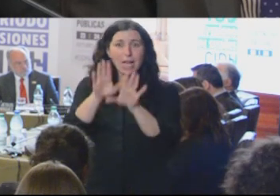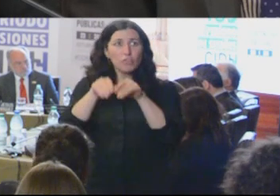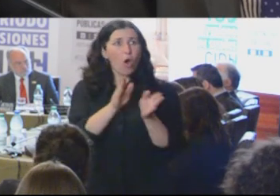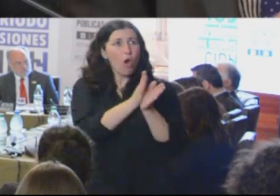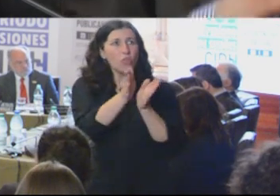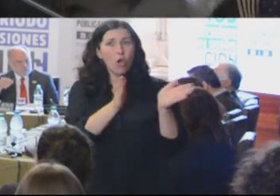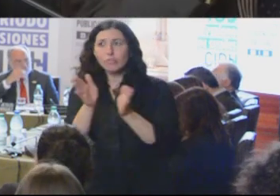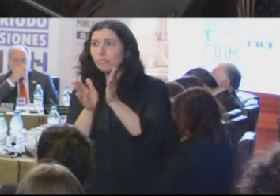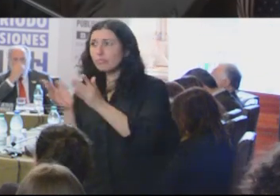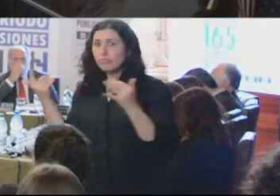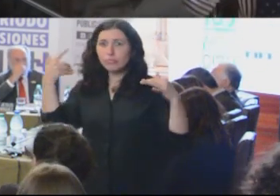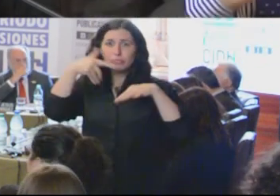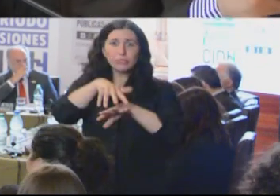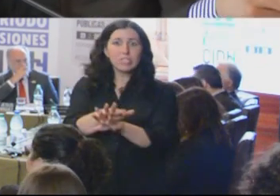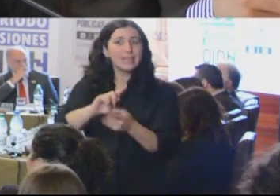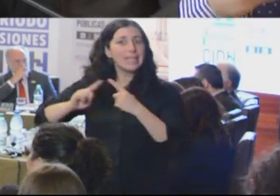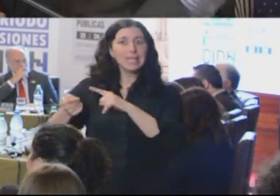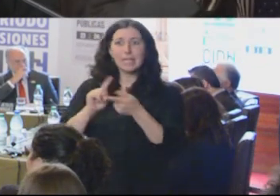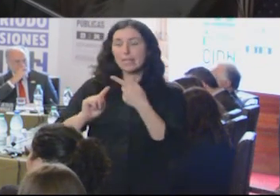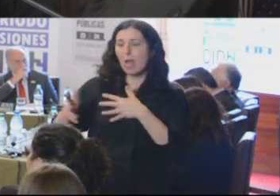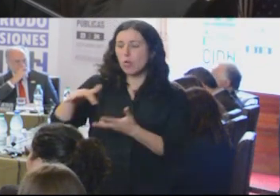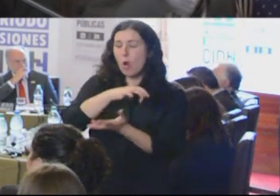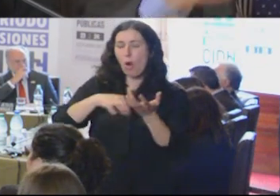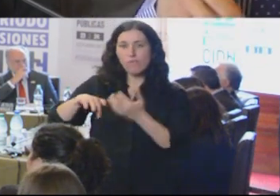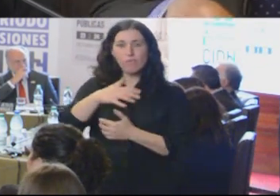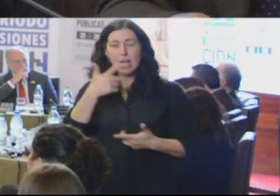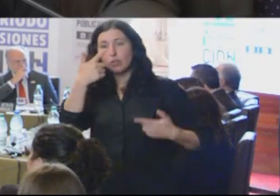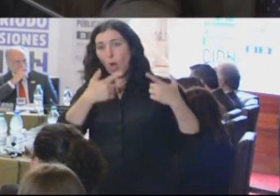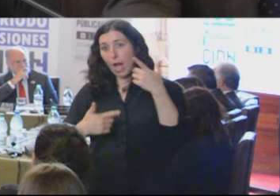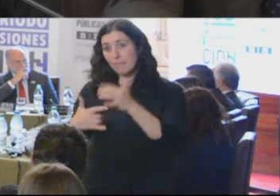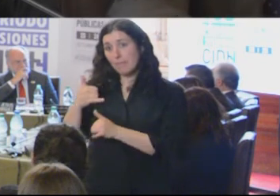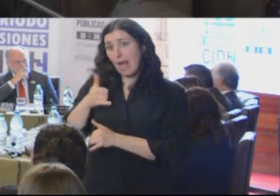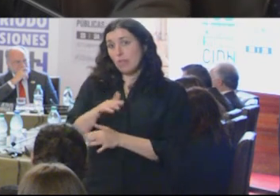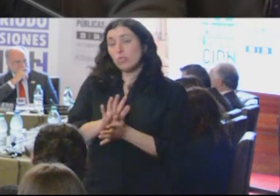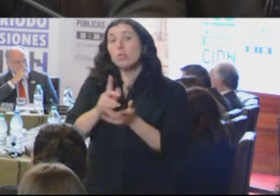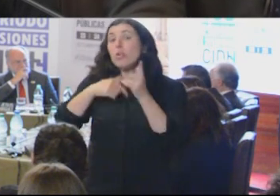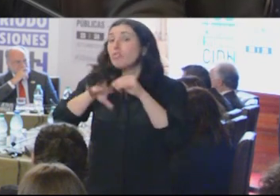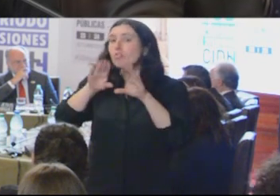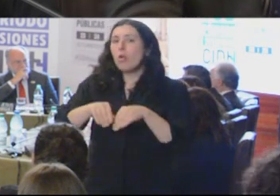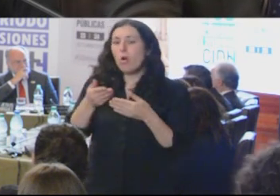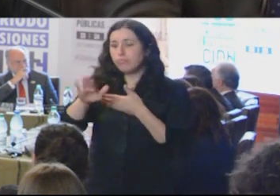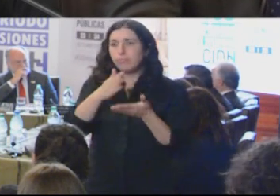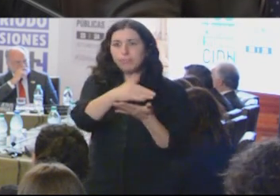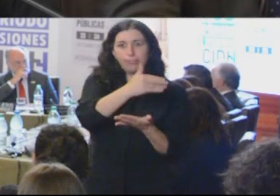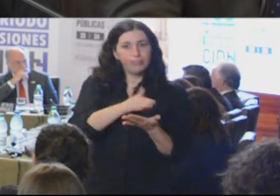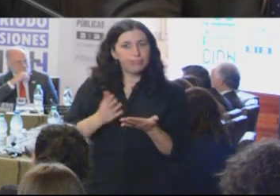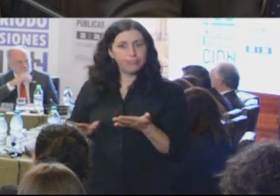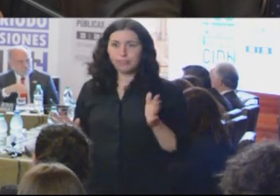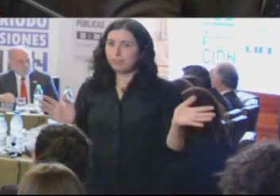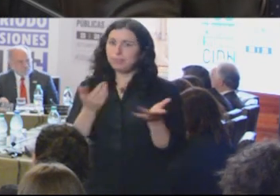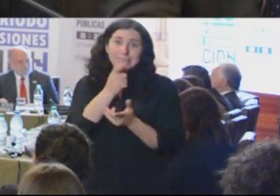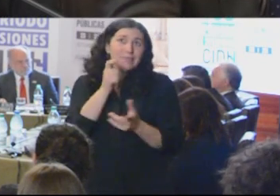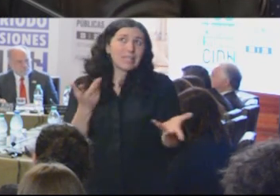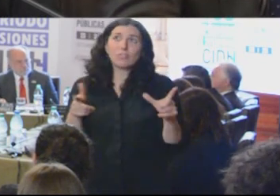indirectamente al conflicto armado pensar que se dejaré por fuera a alguna parte de los actores pues simplemente conduciría que no hubiese